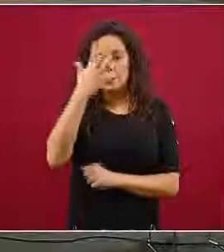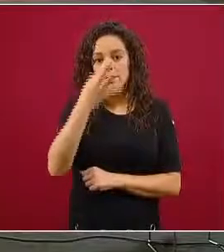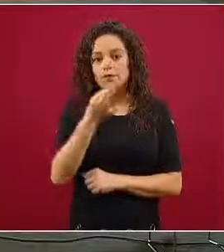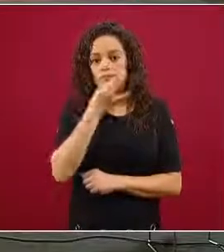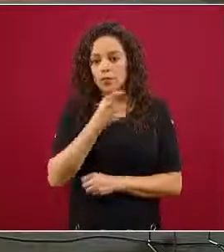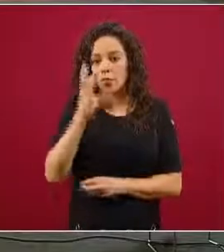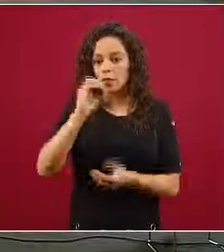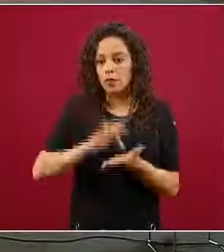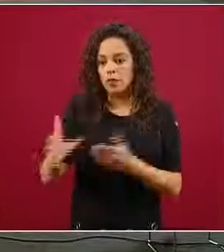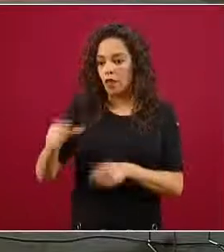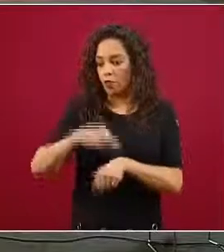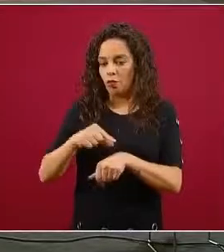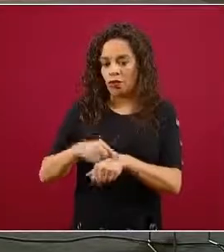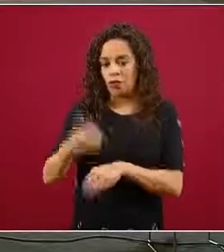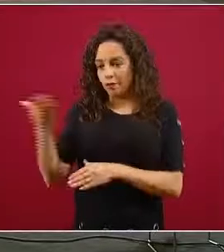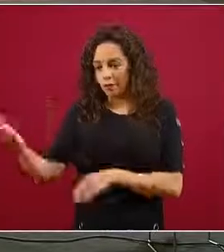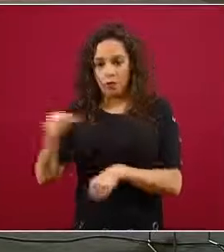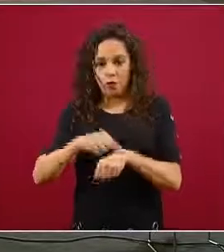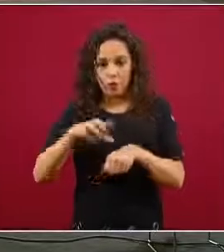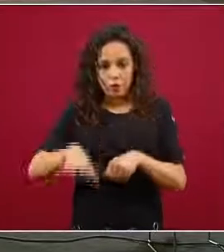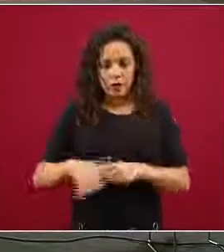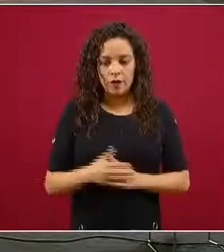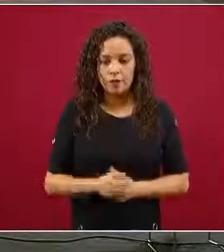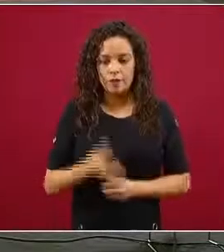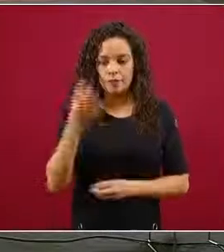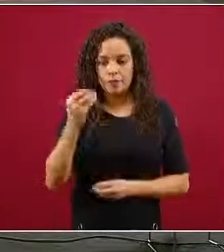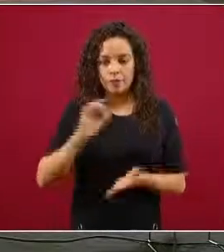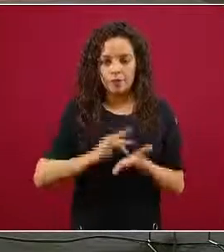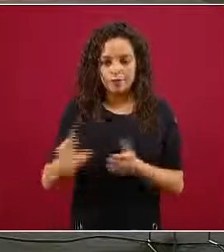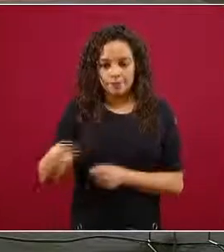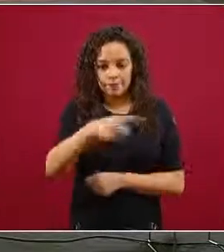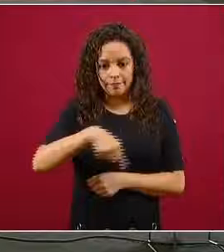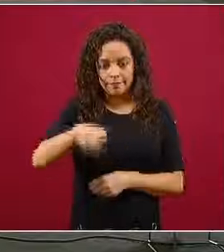Berdichevsky, doctor Alomía, comunicadoras y comunicadores.